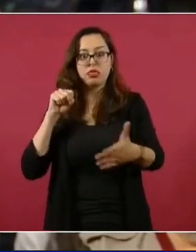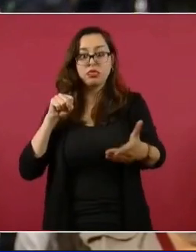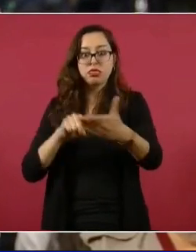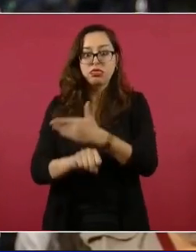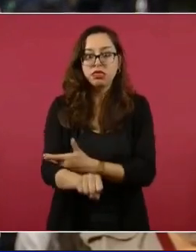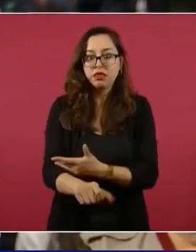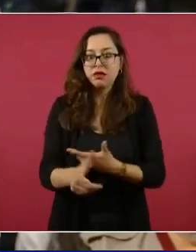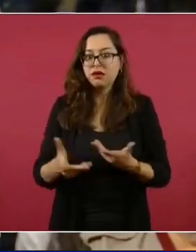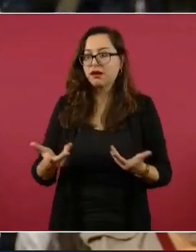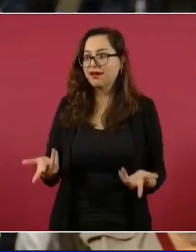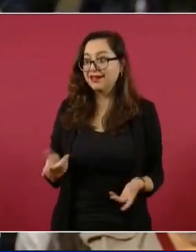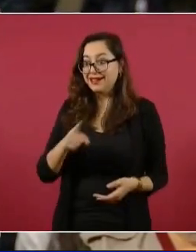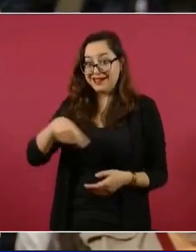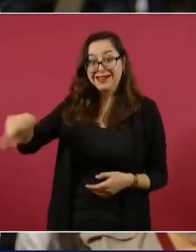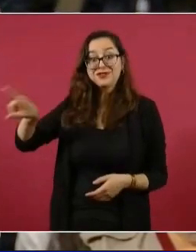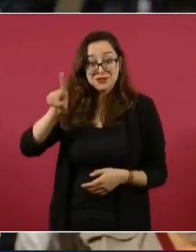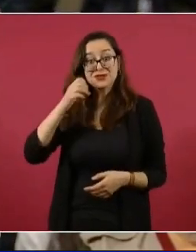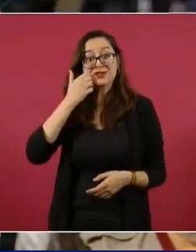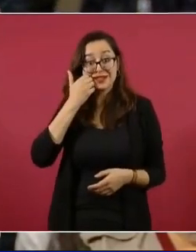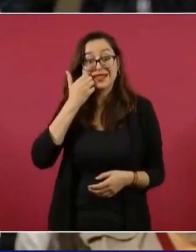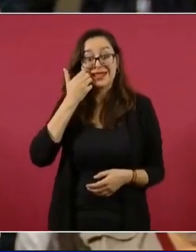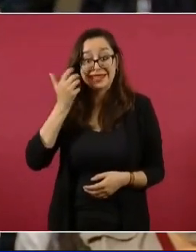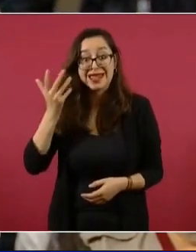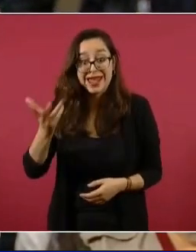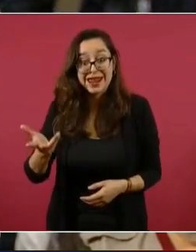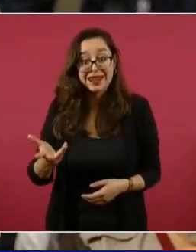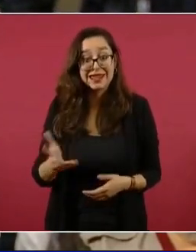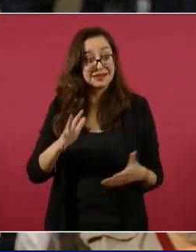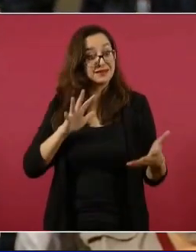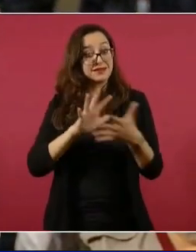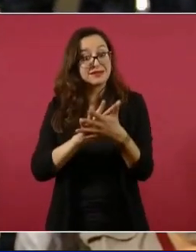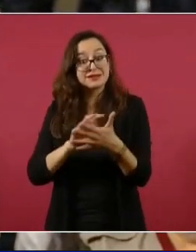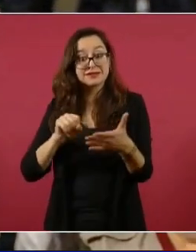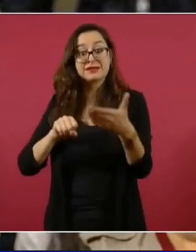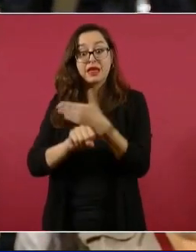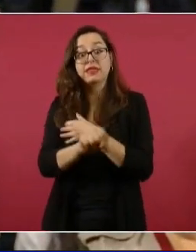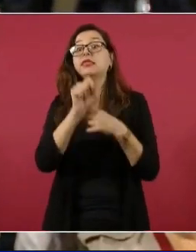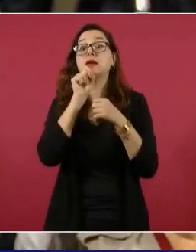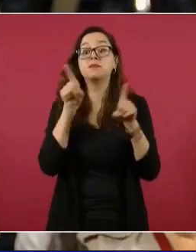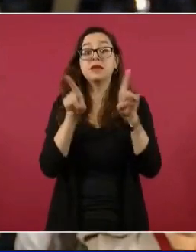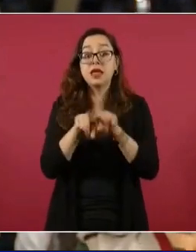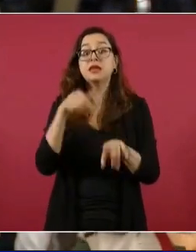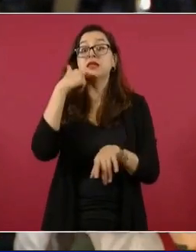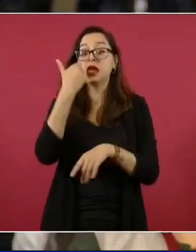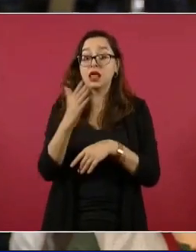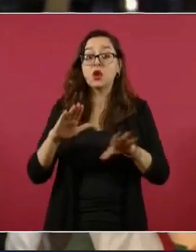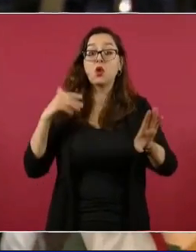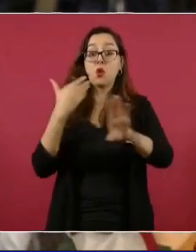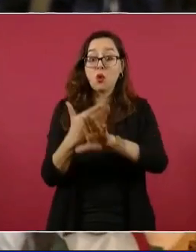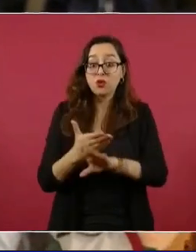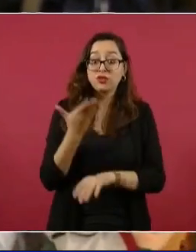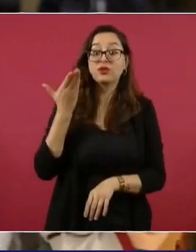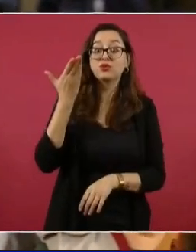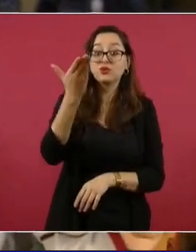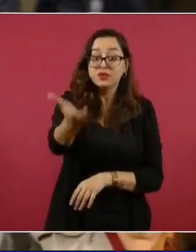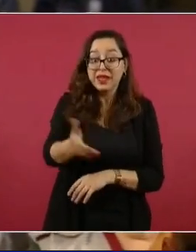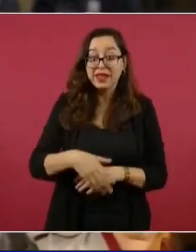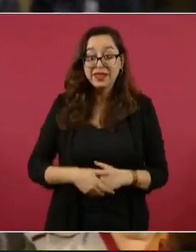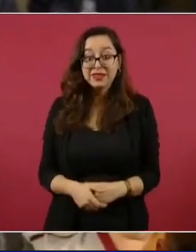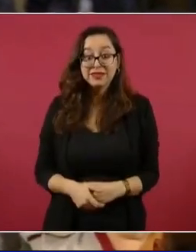lo que fue el intento de llevarlo a usted y condenarlo, consignarlo, señor presidente. El 20 de noviembre